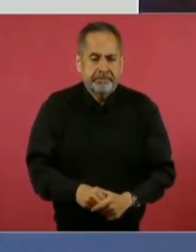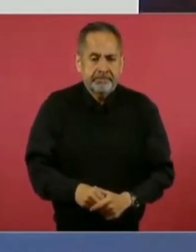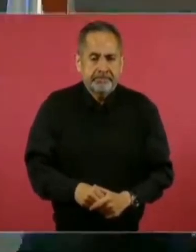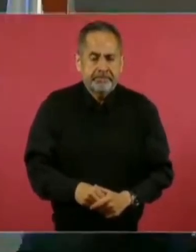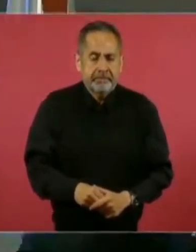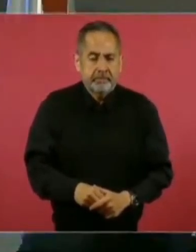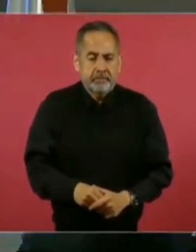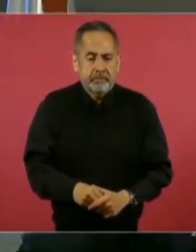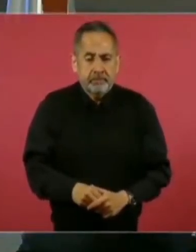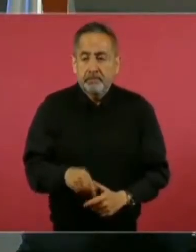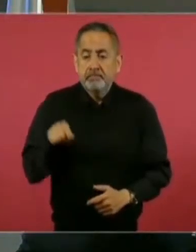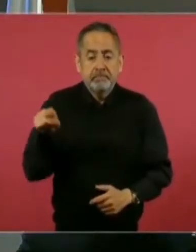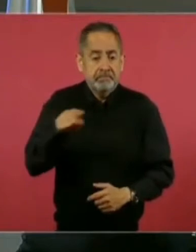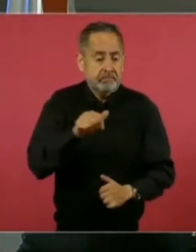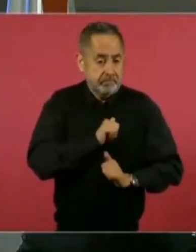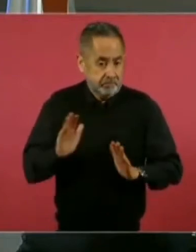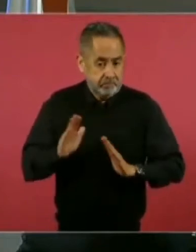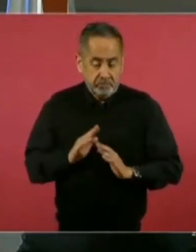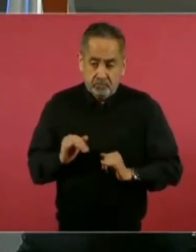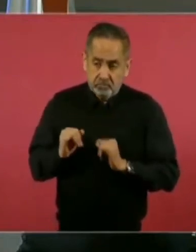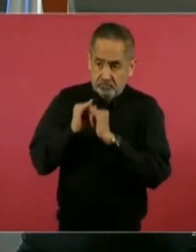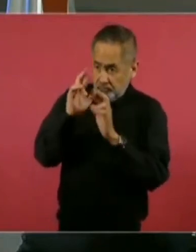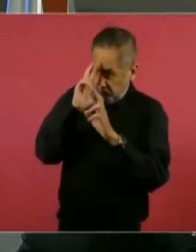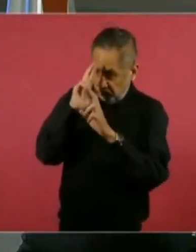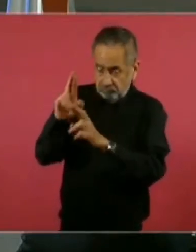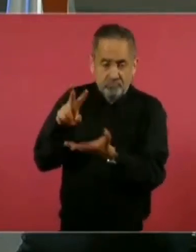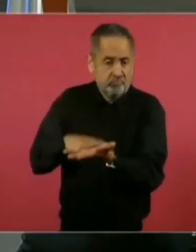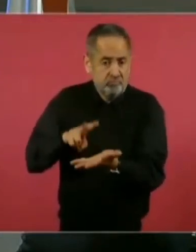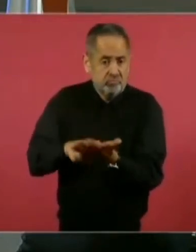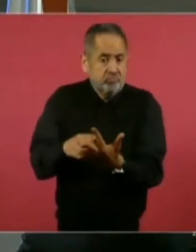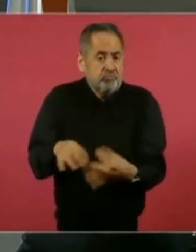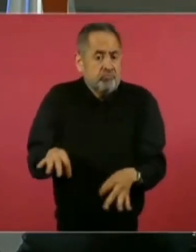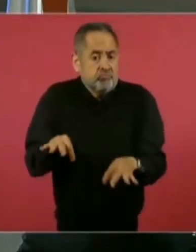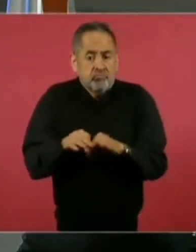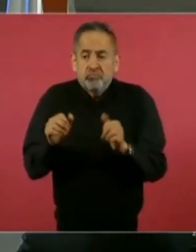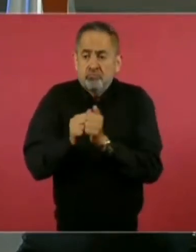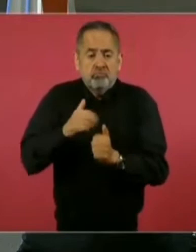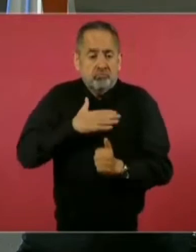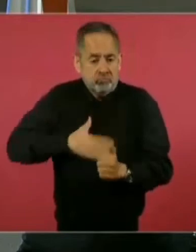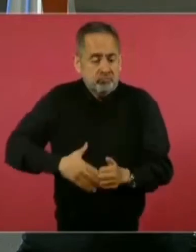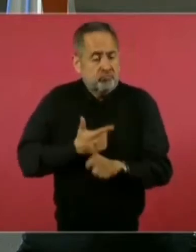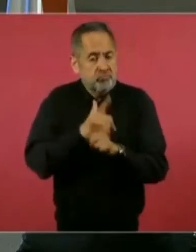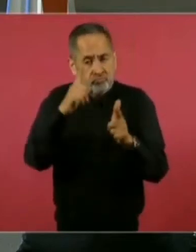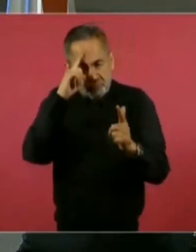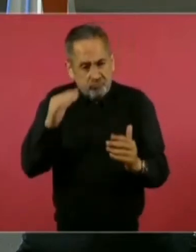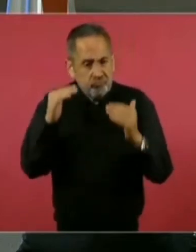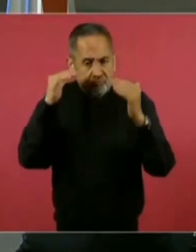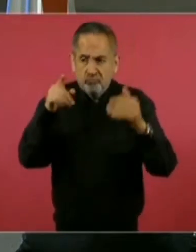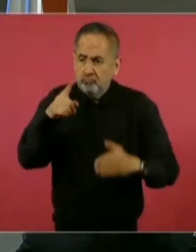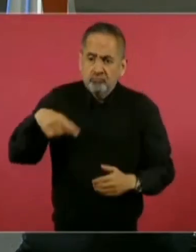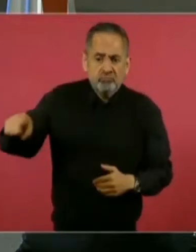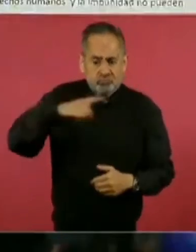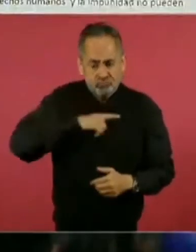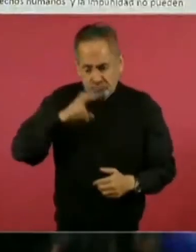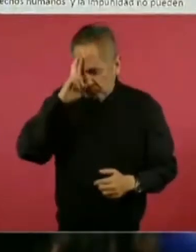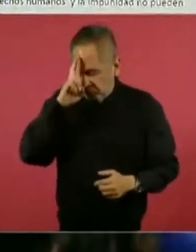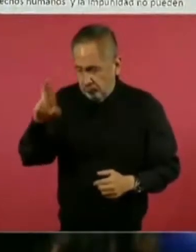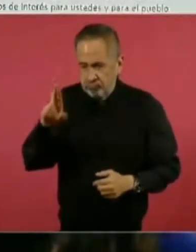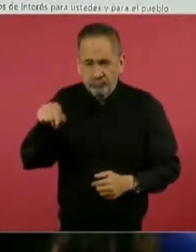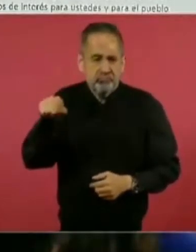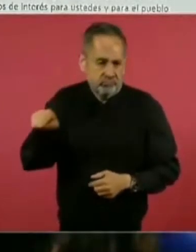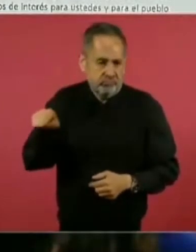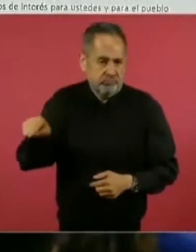Son instituciones que deben ser baluarte del Estado democrático, justo, libre y soberano de nuestra República.